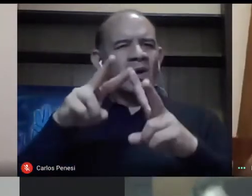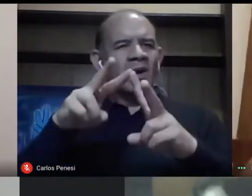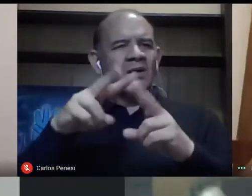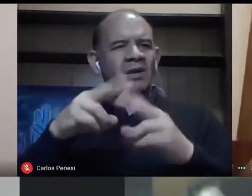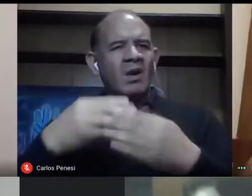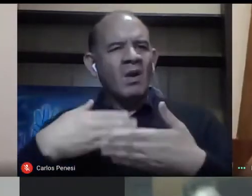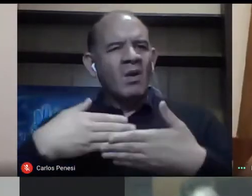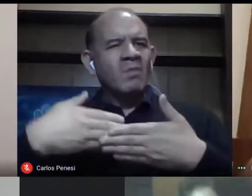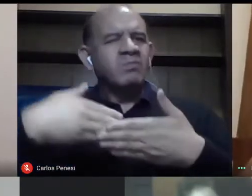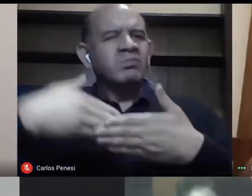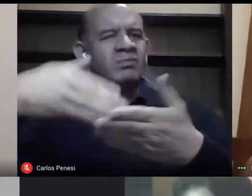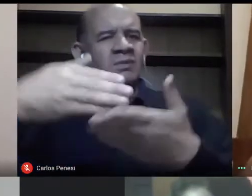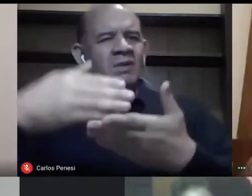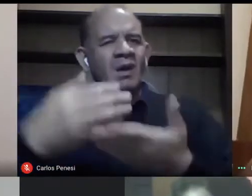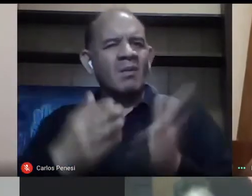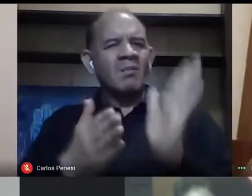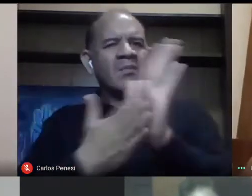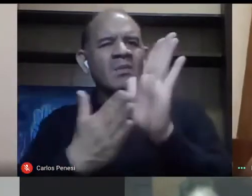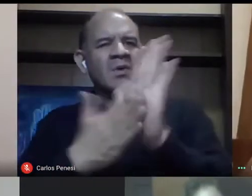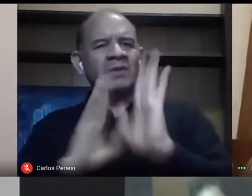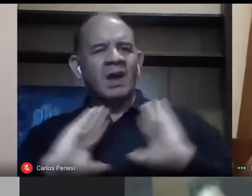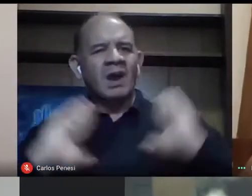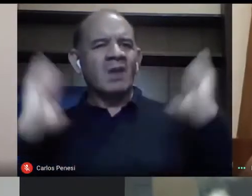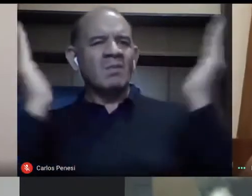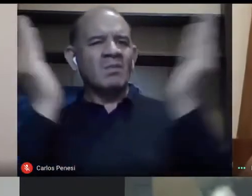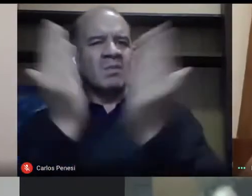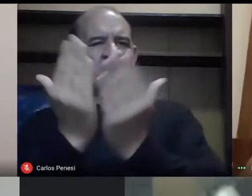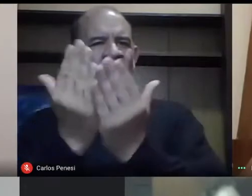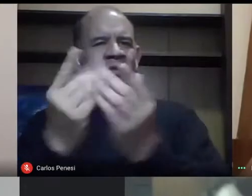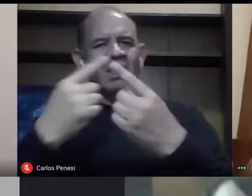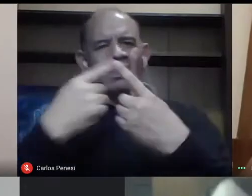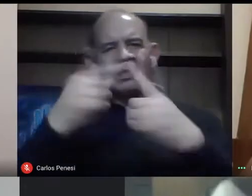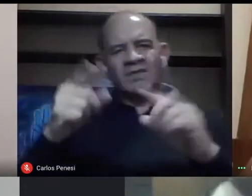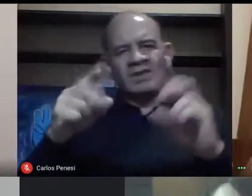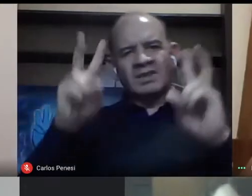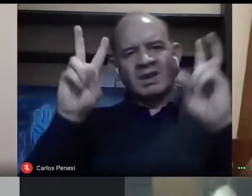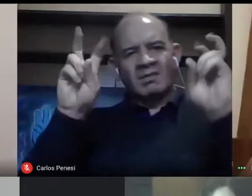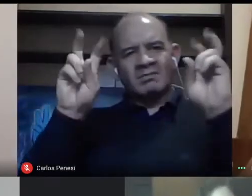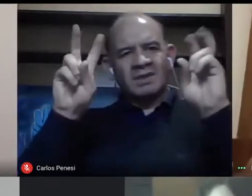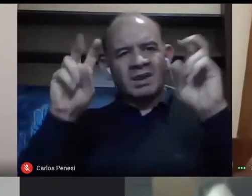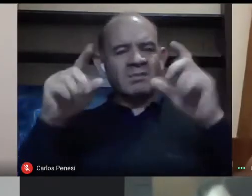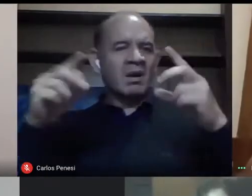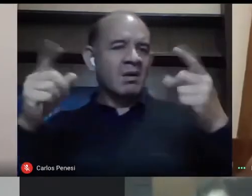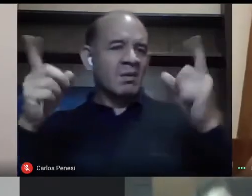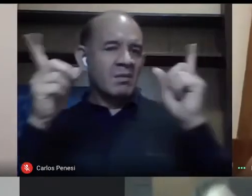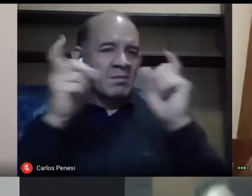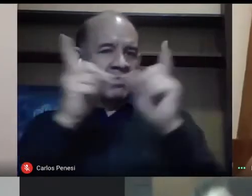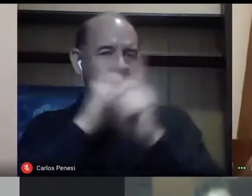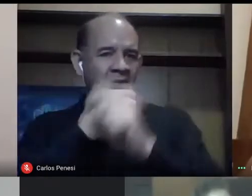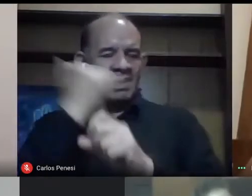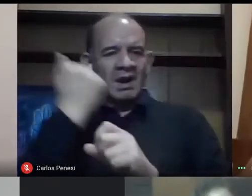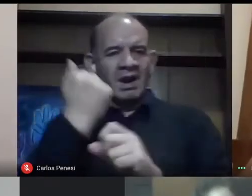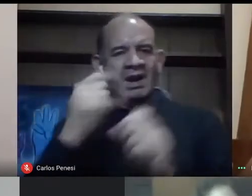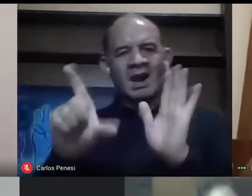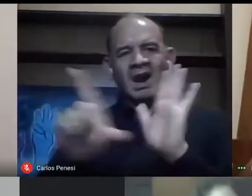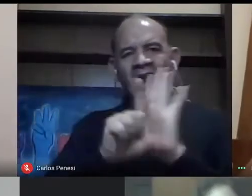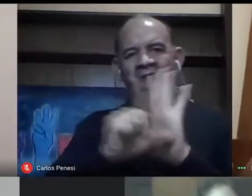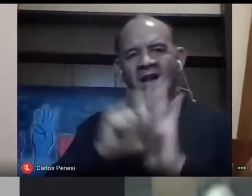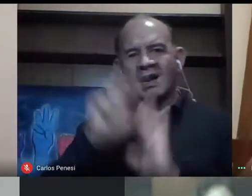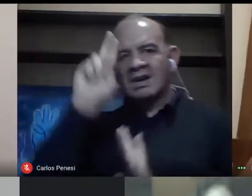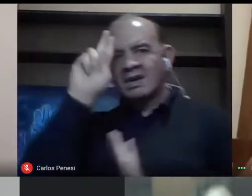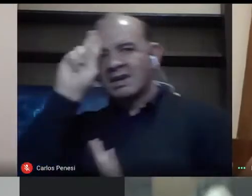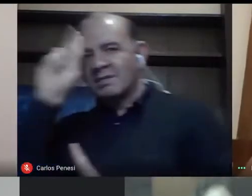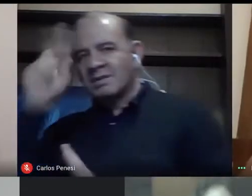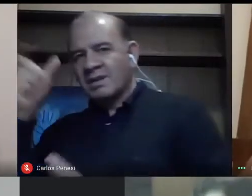una solución global a ciertos problemas que tienen que ver con el marco legal de derechos de autor y